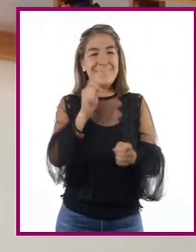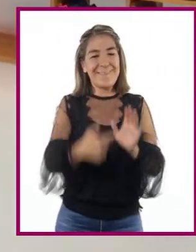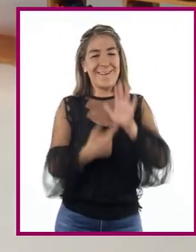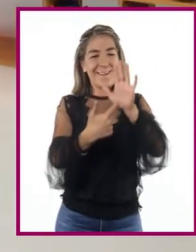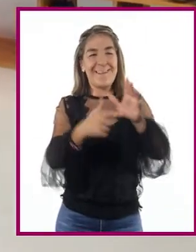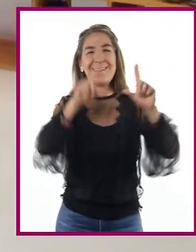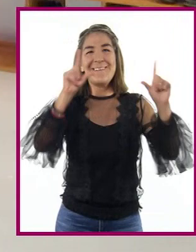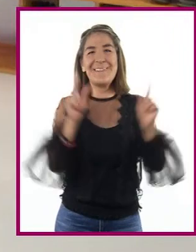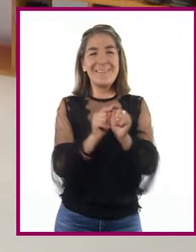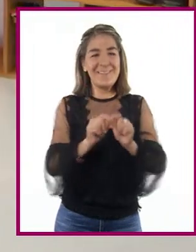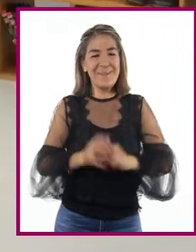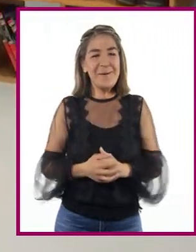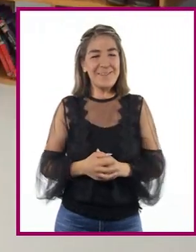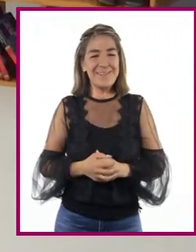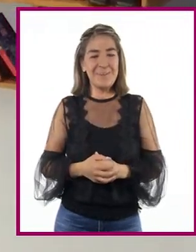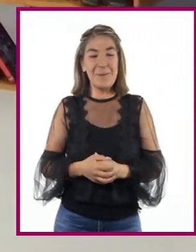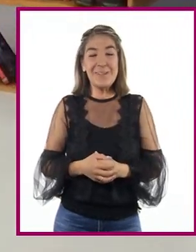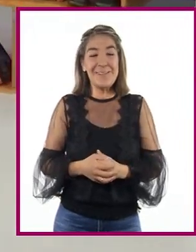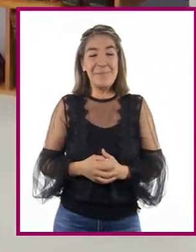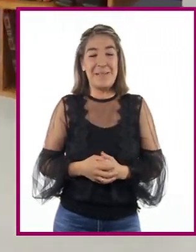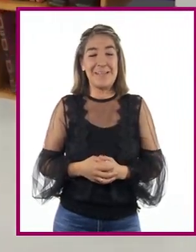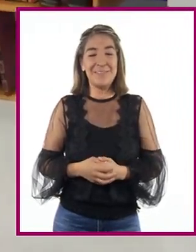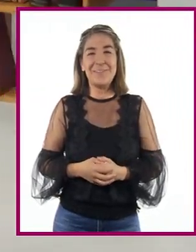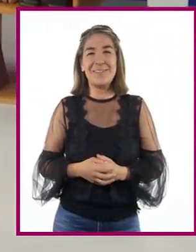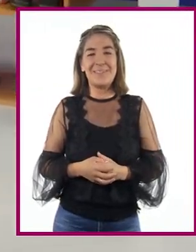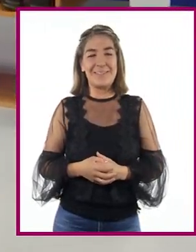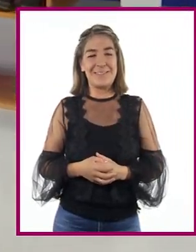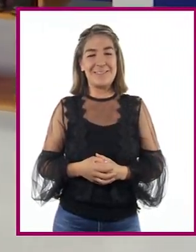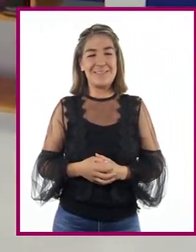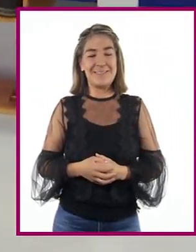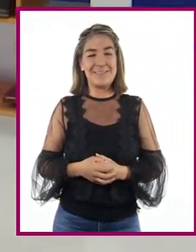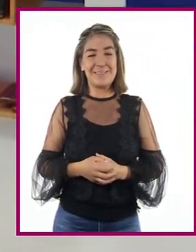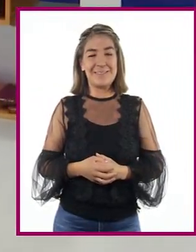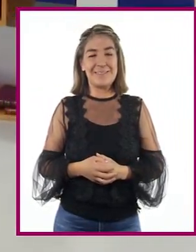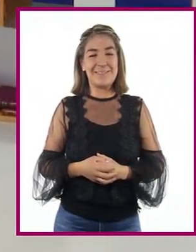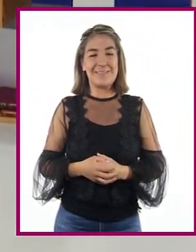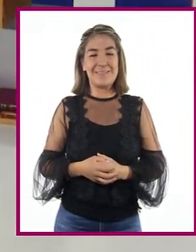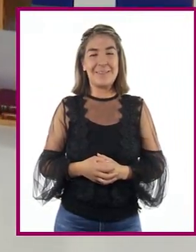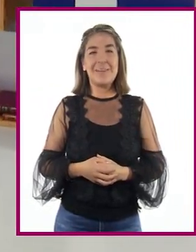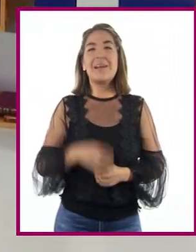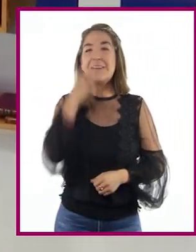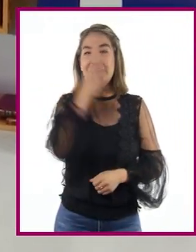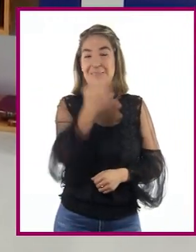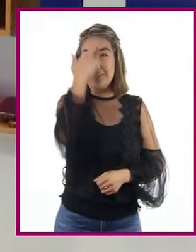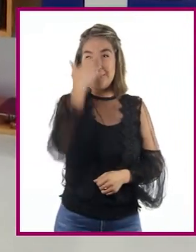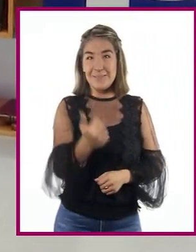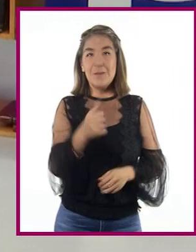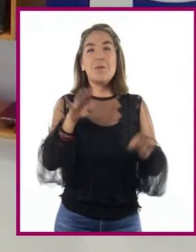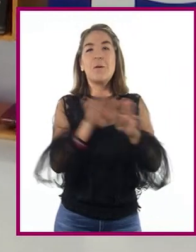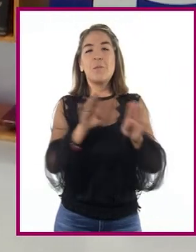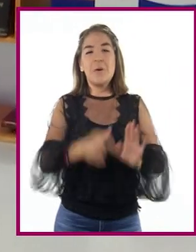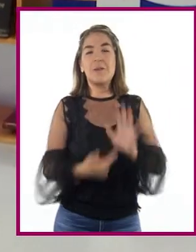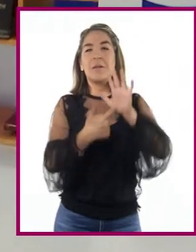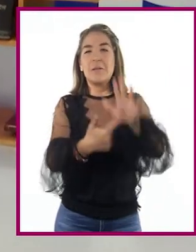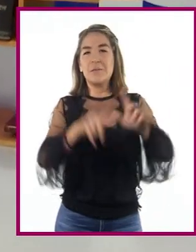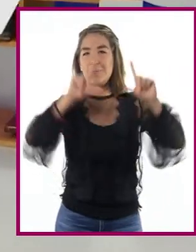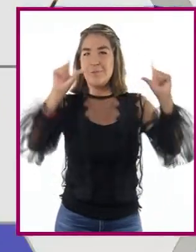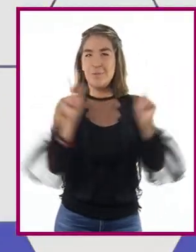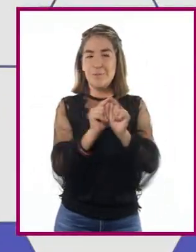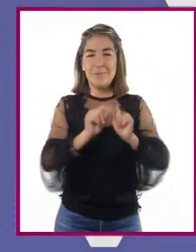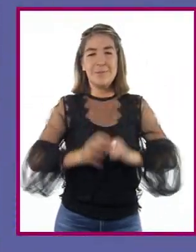en suma, para concluir y por todo lo anterior. Ahora veamos las expresiones de